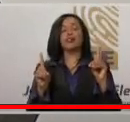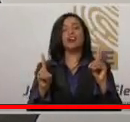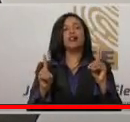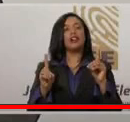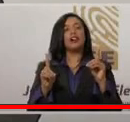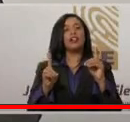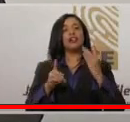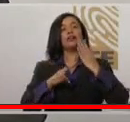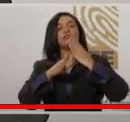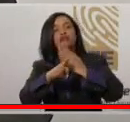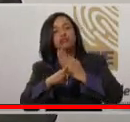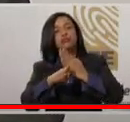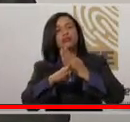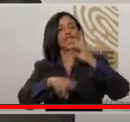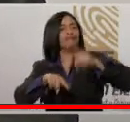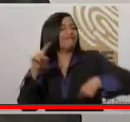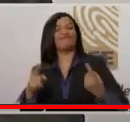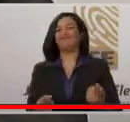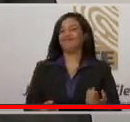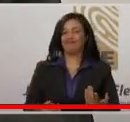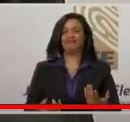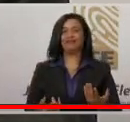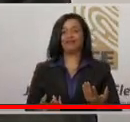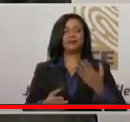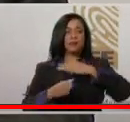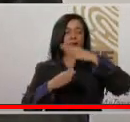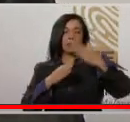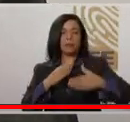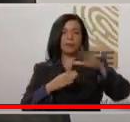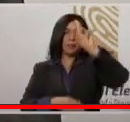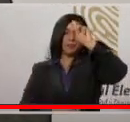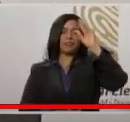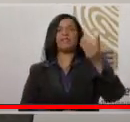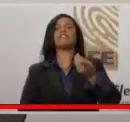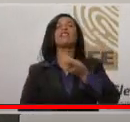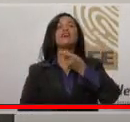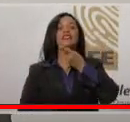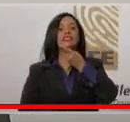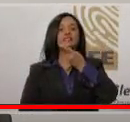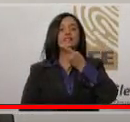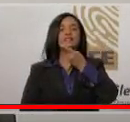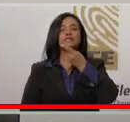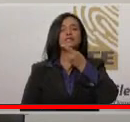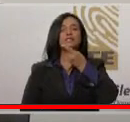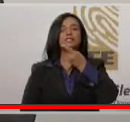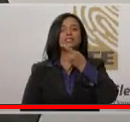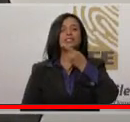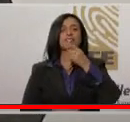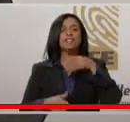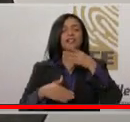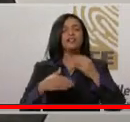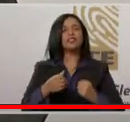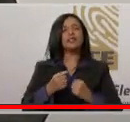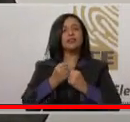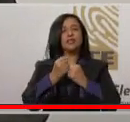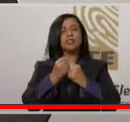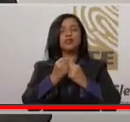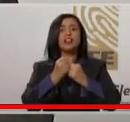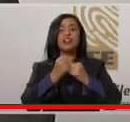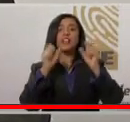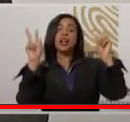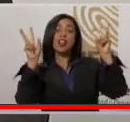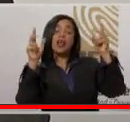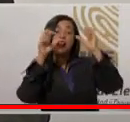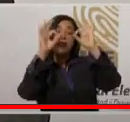indetenible. Finalmente, la República Dominicana hoy más que nunca proclama el lema que en nuestro